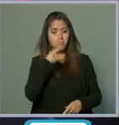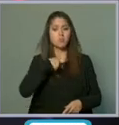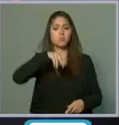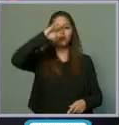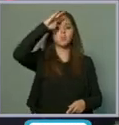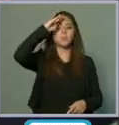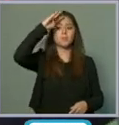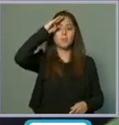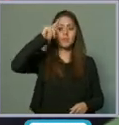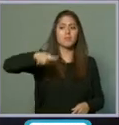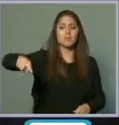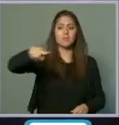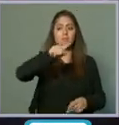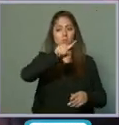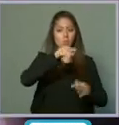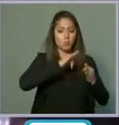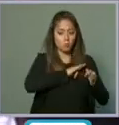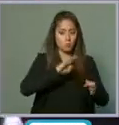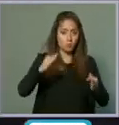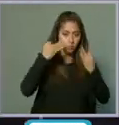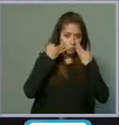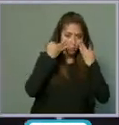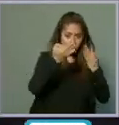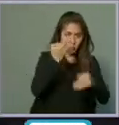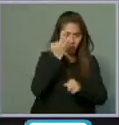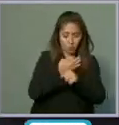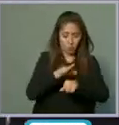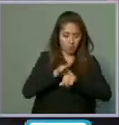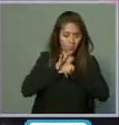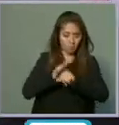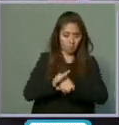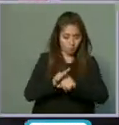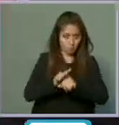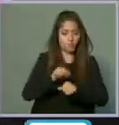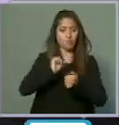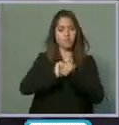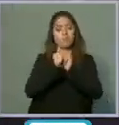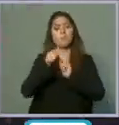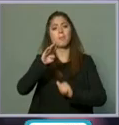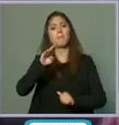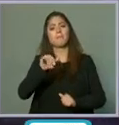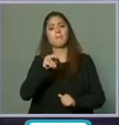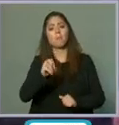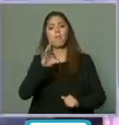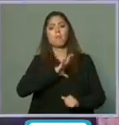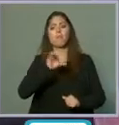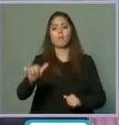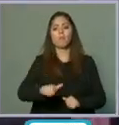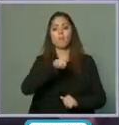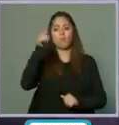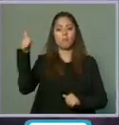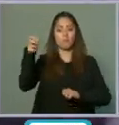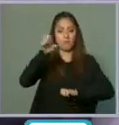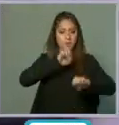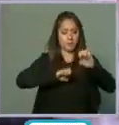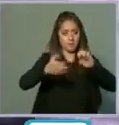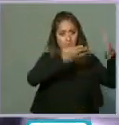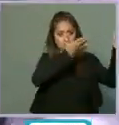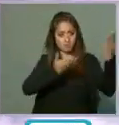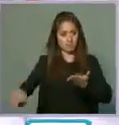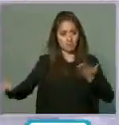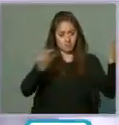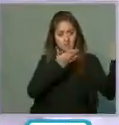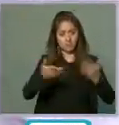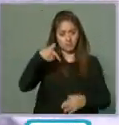creo que se demuestra, ¿no? Se demuestra con hechos y ahí lo ven. Yo creo que en el Bajío muchas empresas japonesas están aquí.